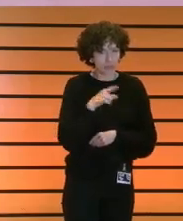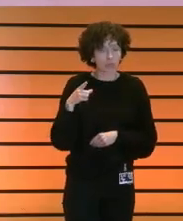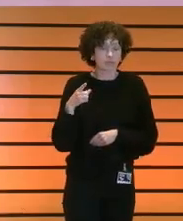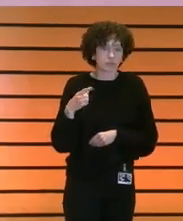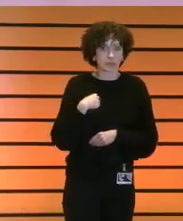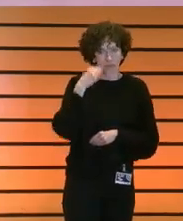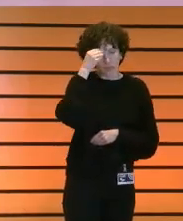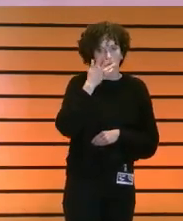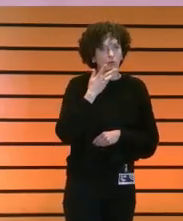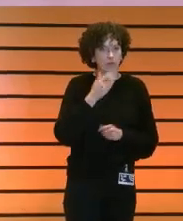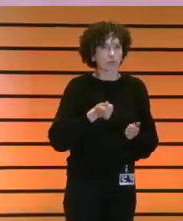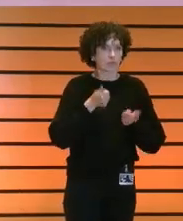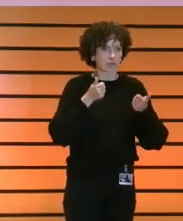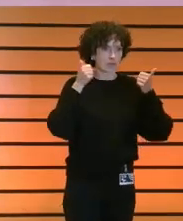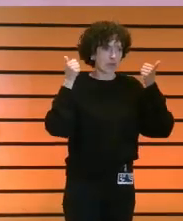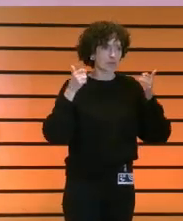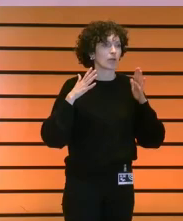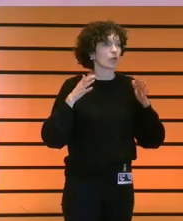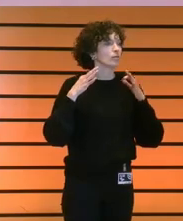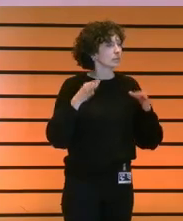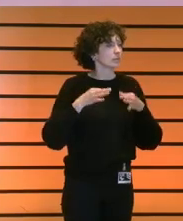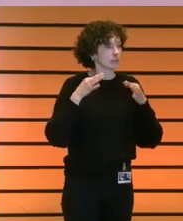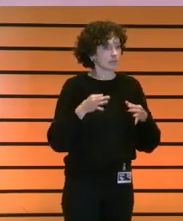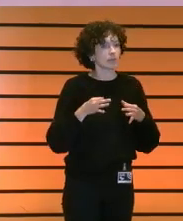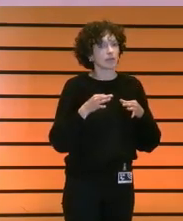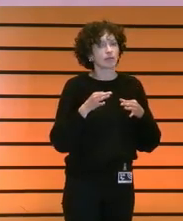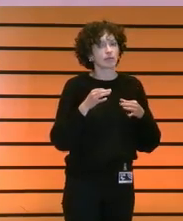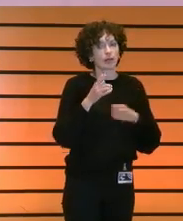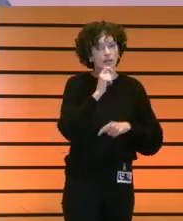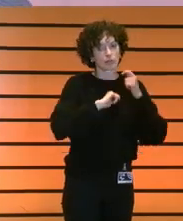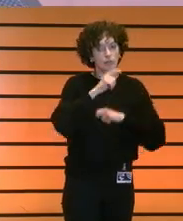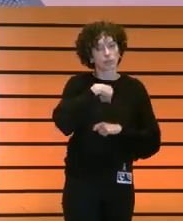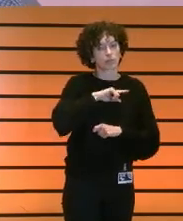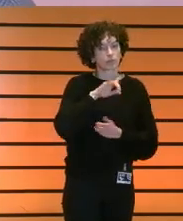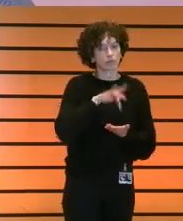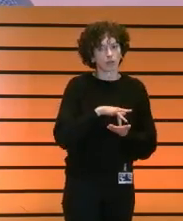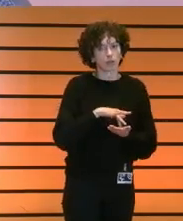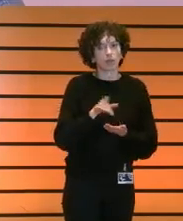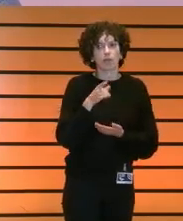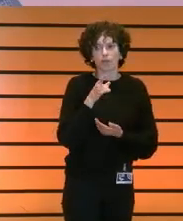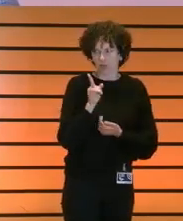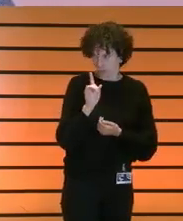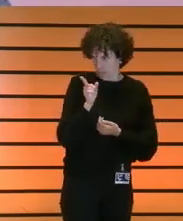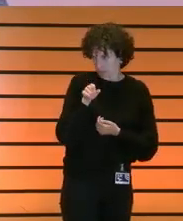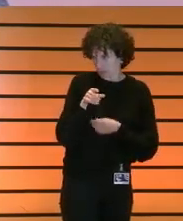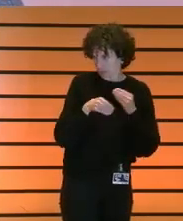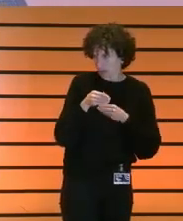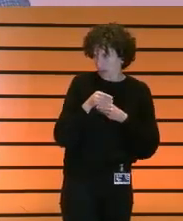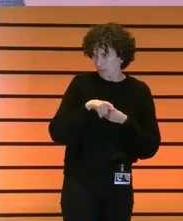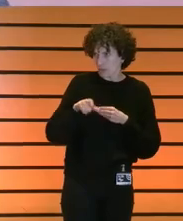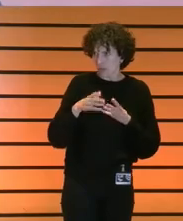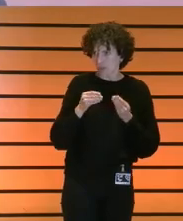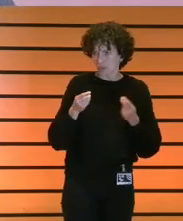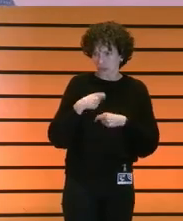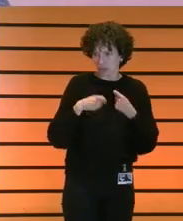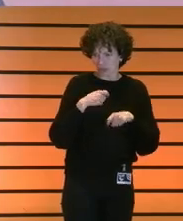más conocidas, pero siempre, siempre nos pasa lo mismo a nuestras entidades. Pero hacéis todo eso. Mucha gente entra en nuestras tiendas, cree que